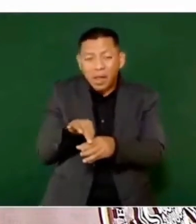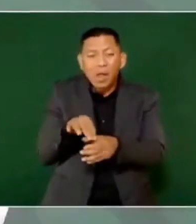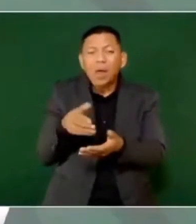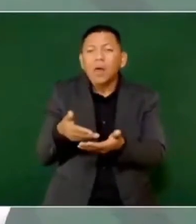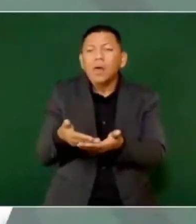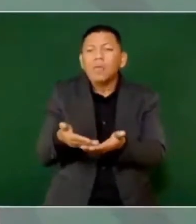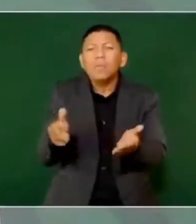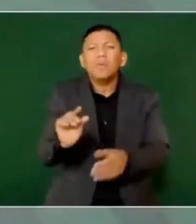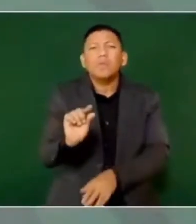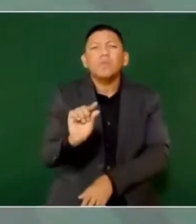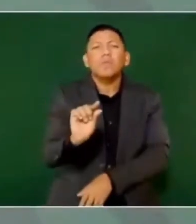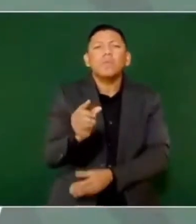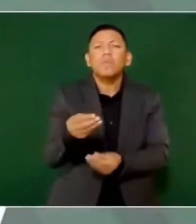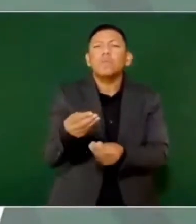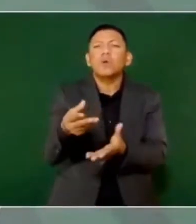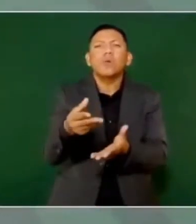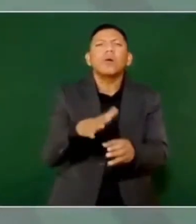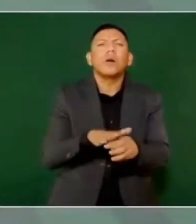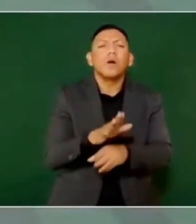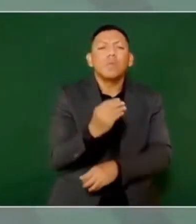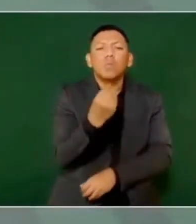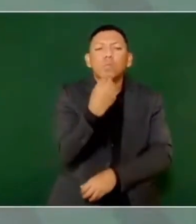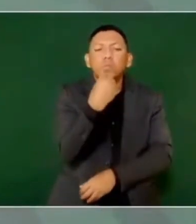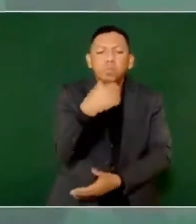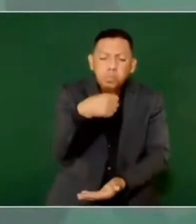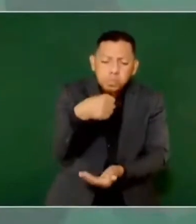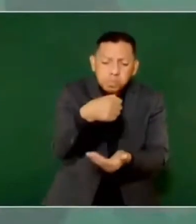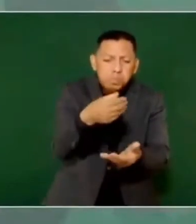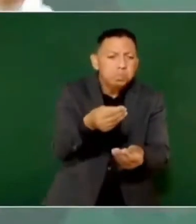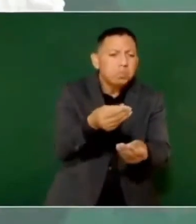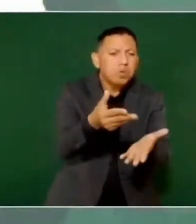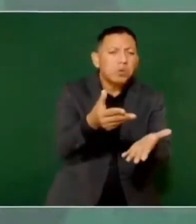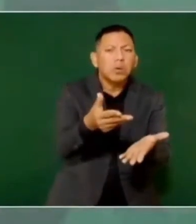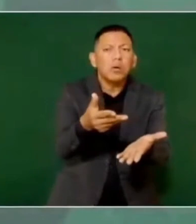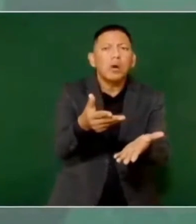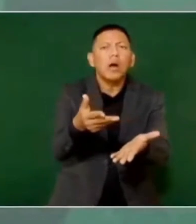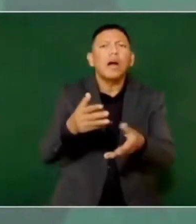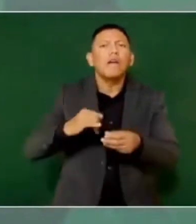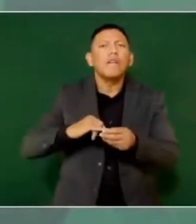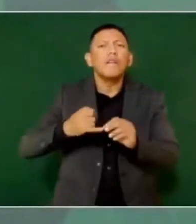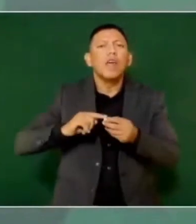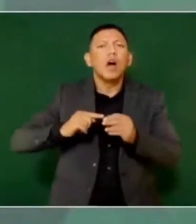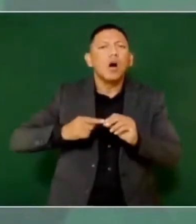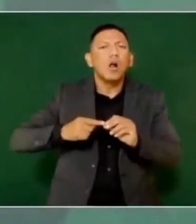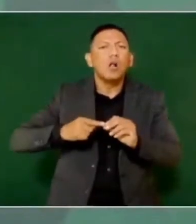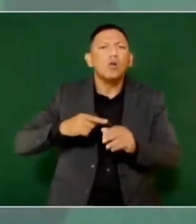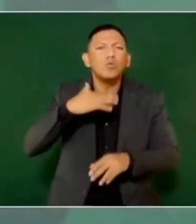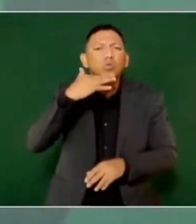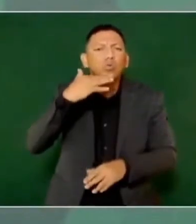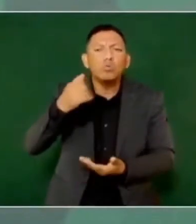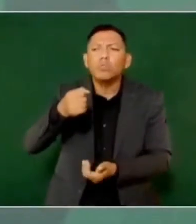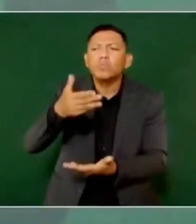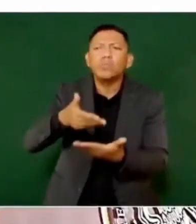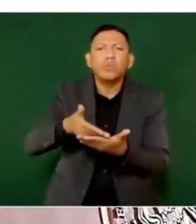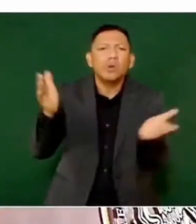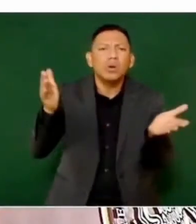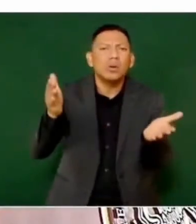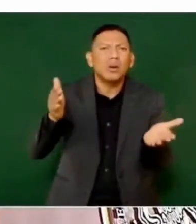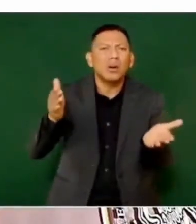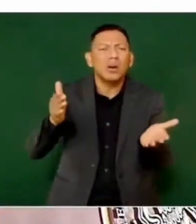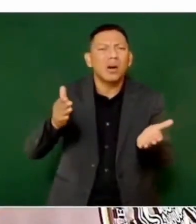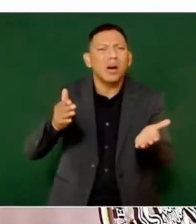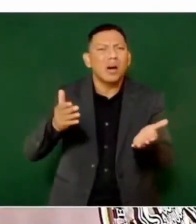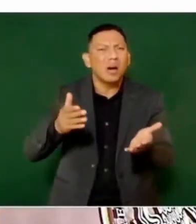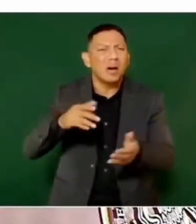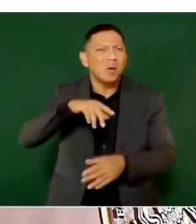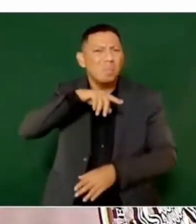migajas, las despensas, el frijol con gorgojo, los pollos, los patos.